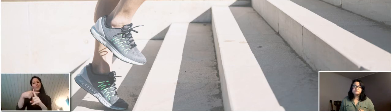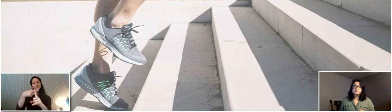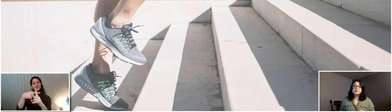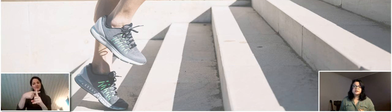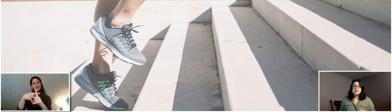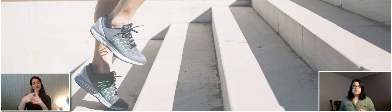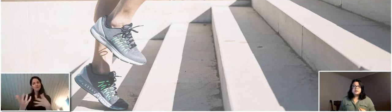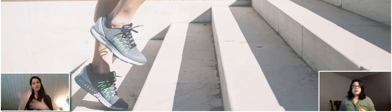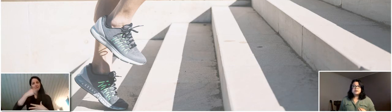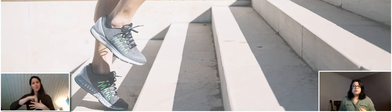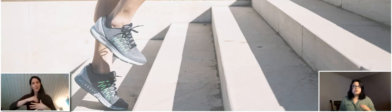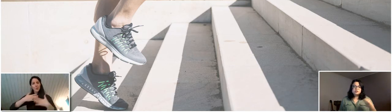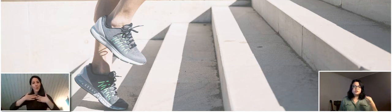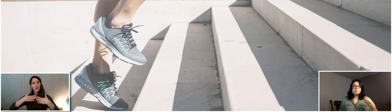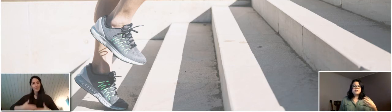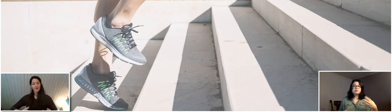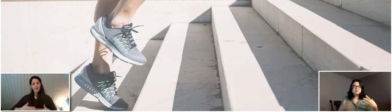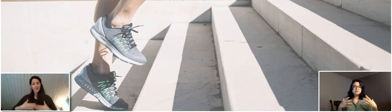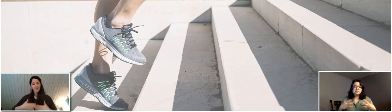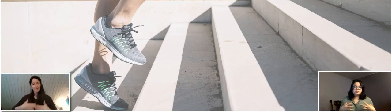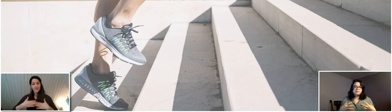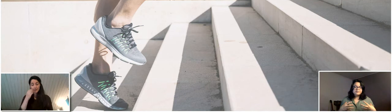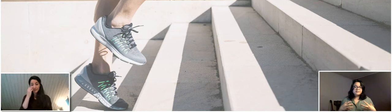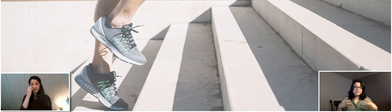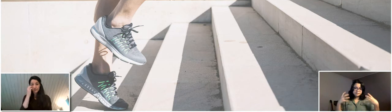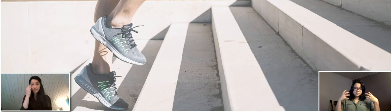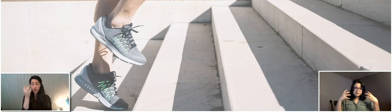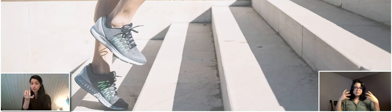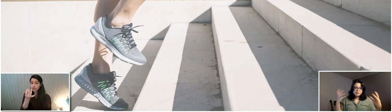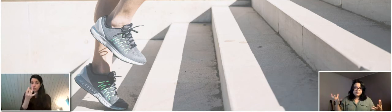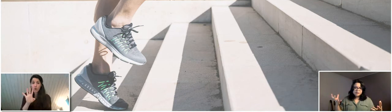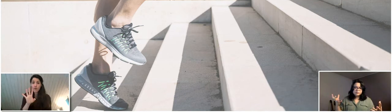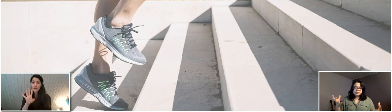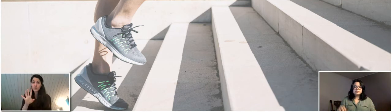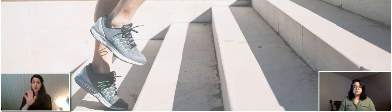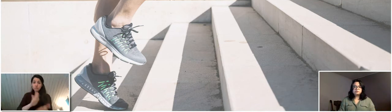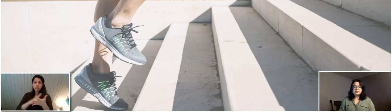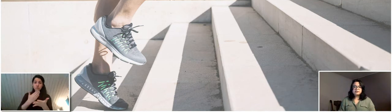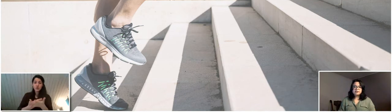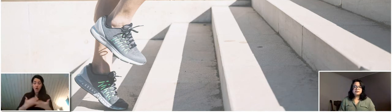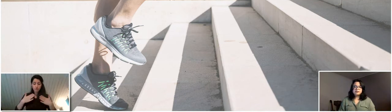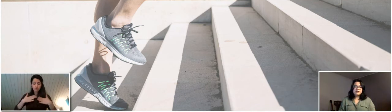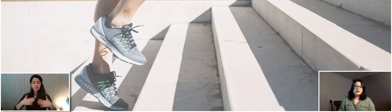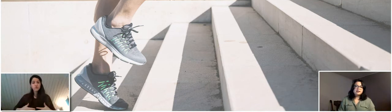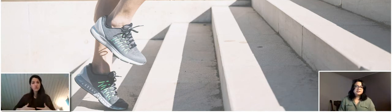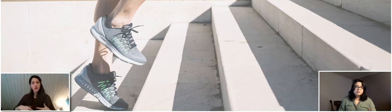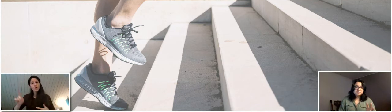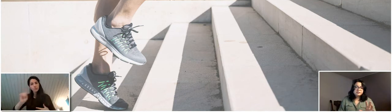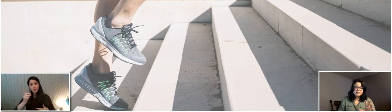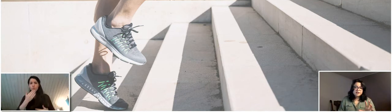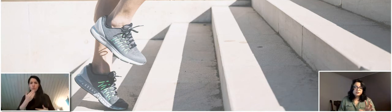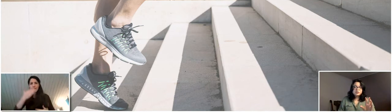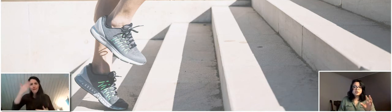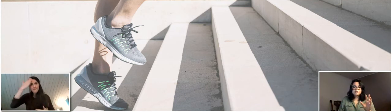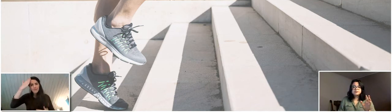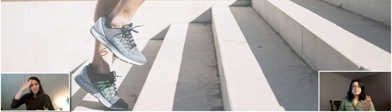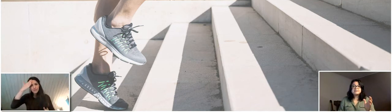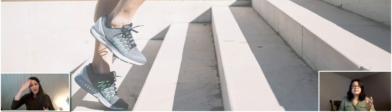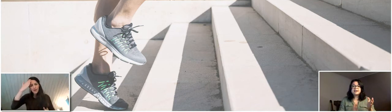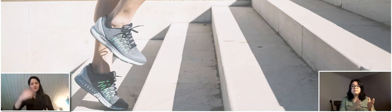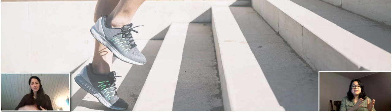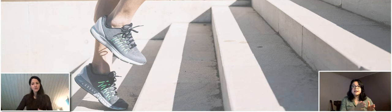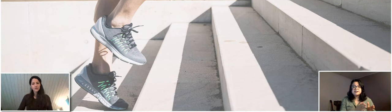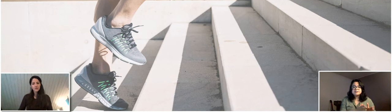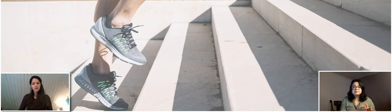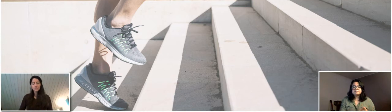organismo. No solo para nuestra salud física, sino también para nuestra salud mental. Aquí estamos hablando de cosas